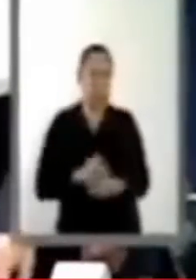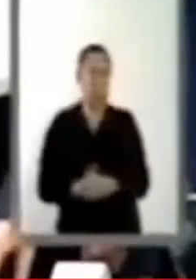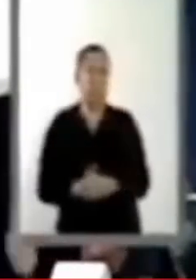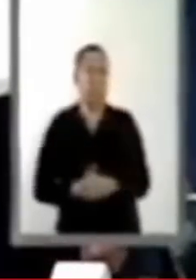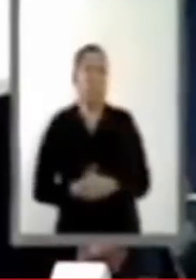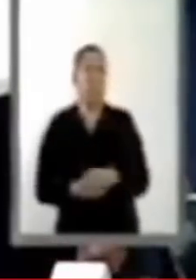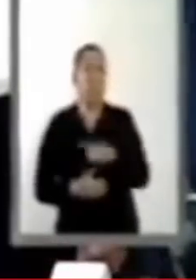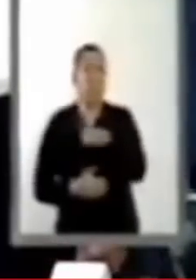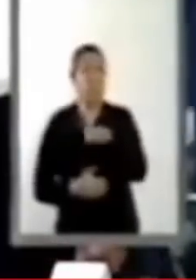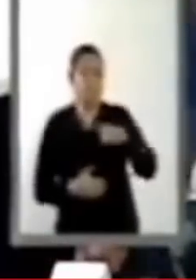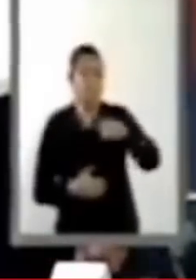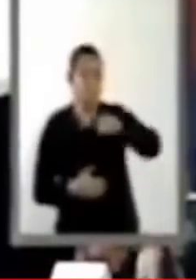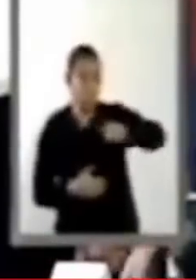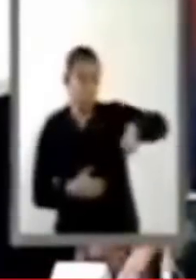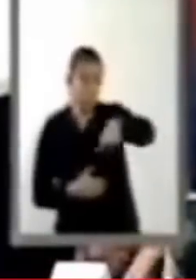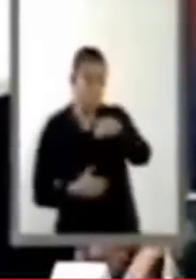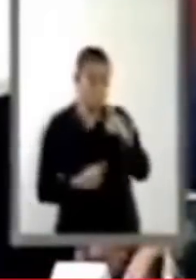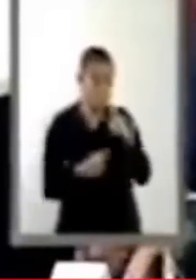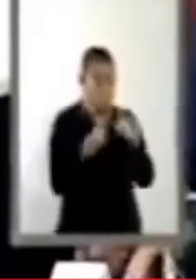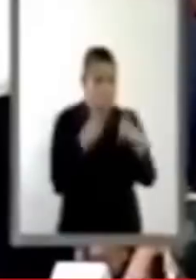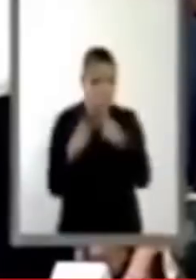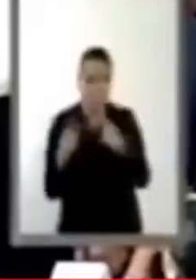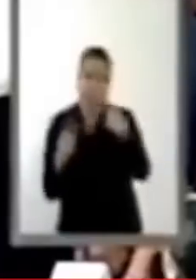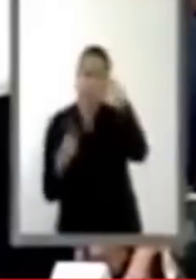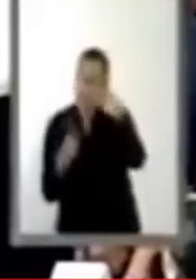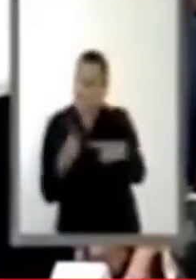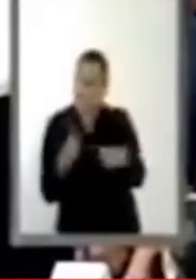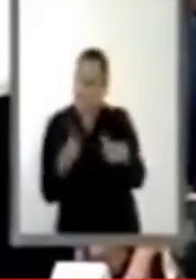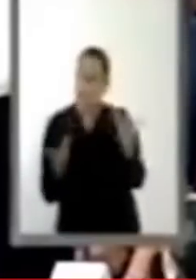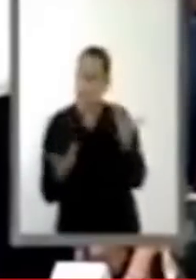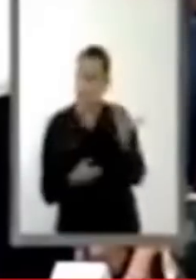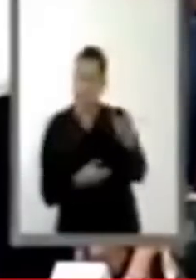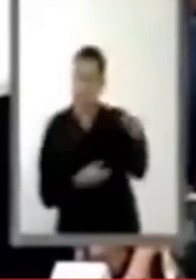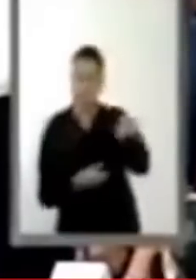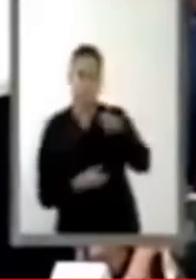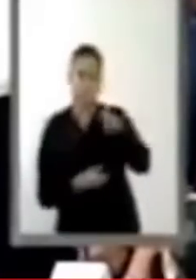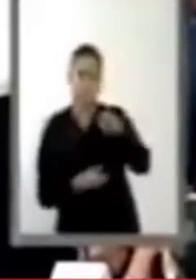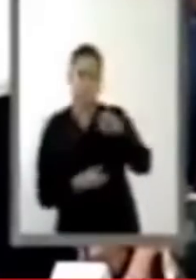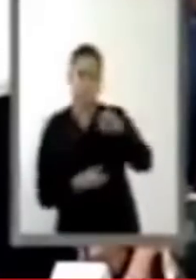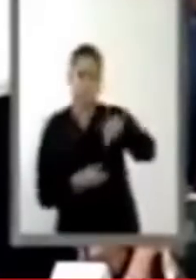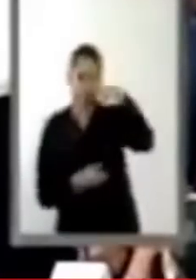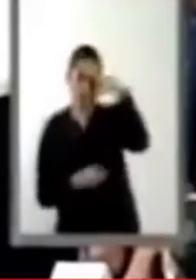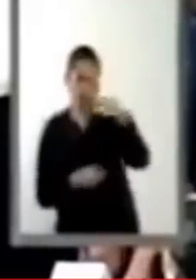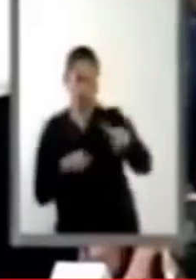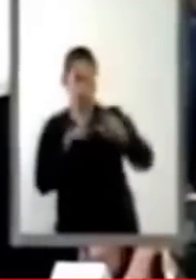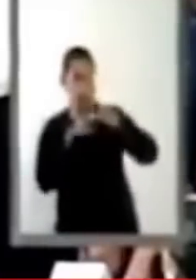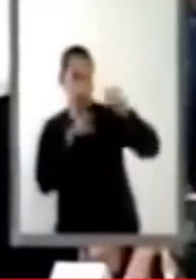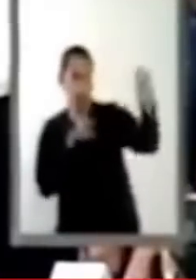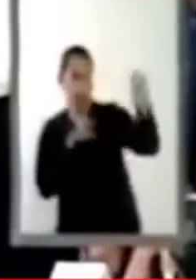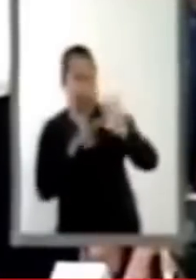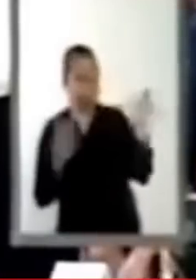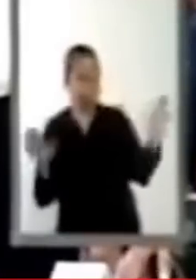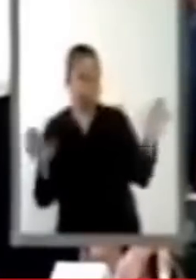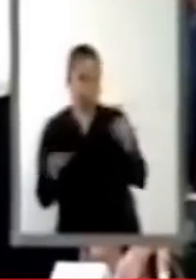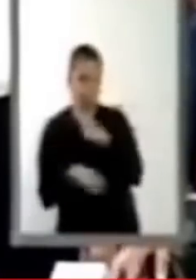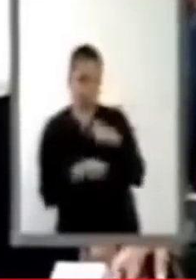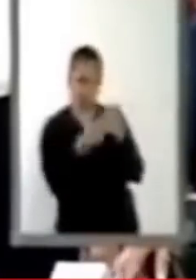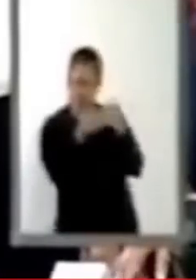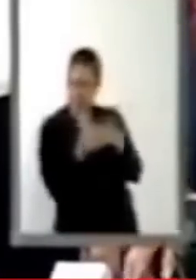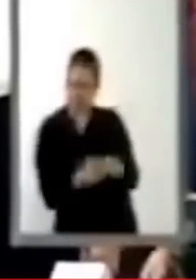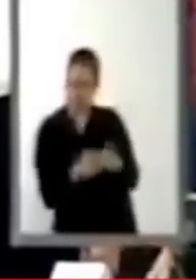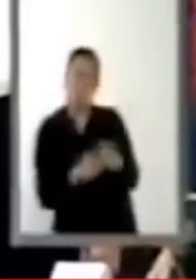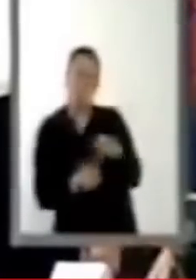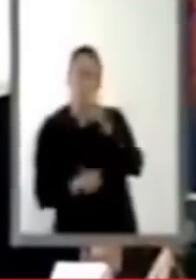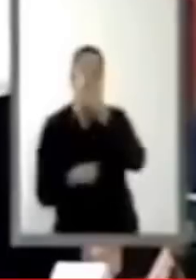medidas, presidente, para que Humberto Moreira no salga del país. 2, que se aseguren las